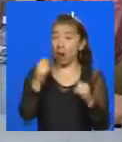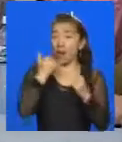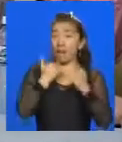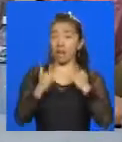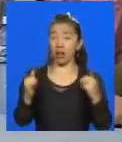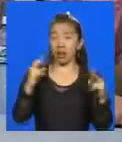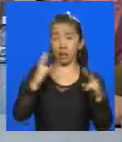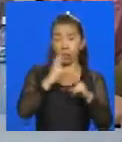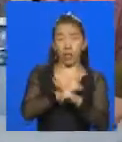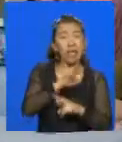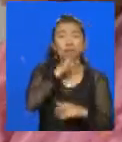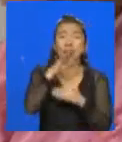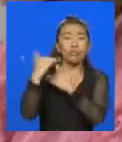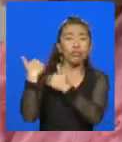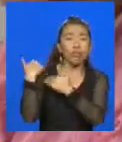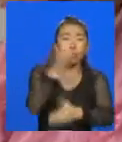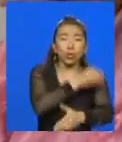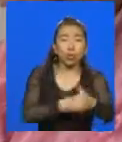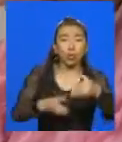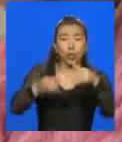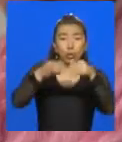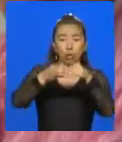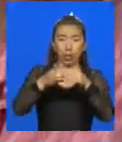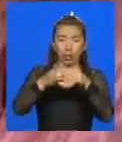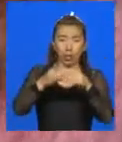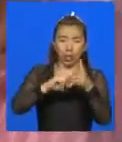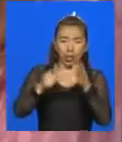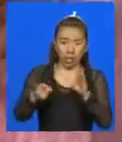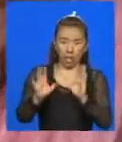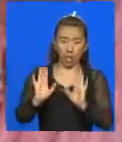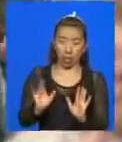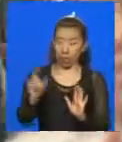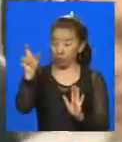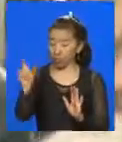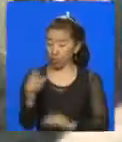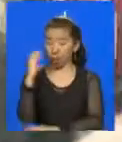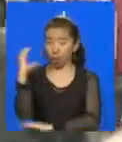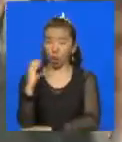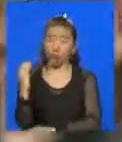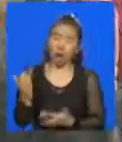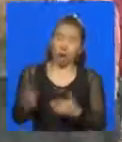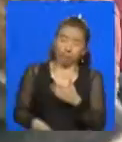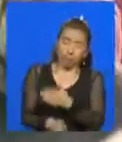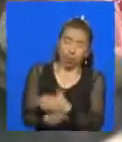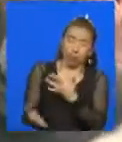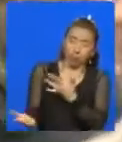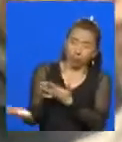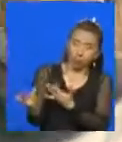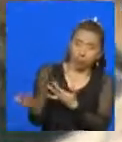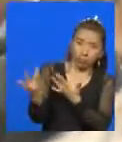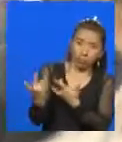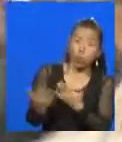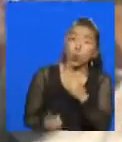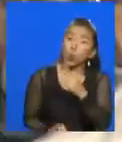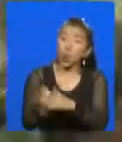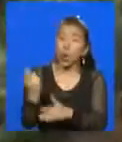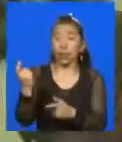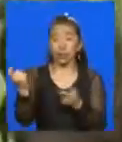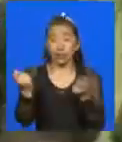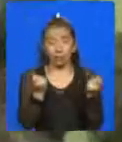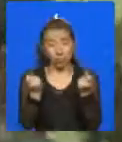cargo era su comisión técnica para este tema y los colombianos seguirán esperando nuevas alternativas en donde se desee